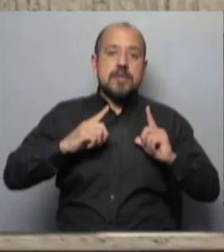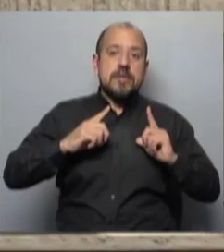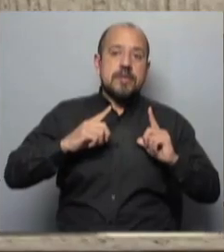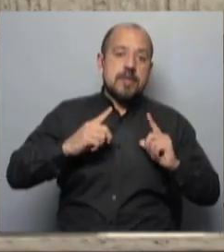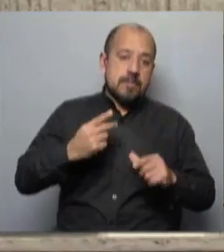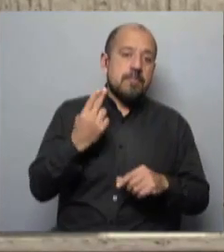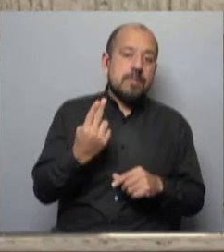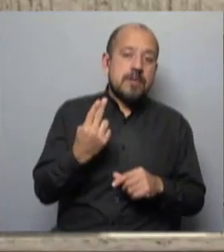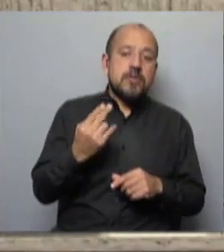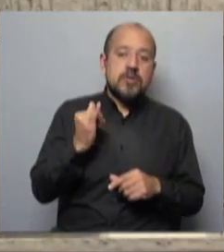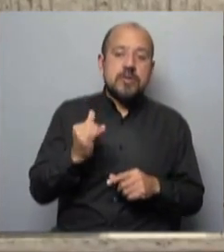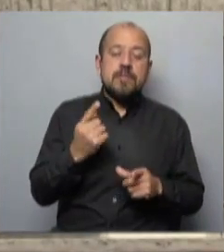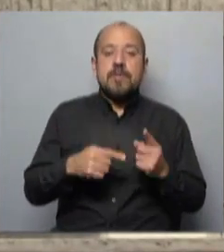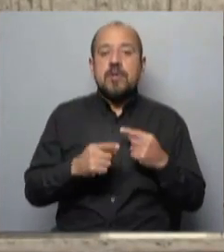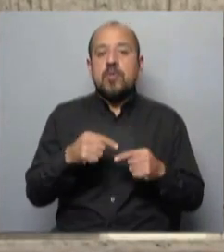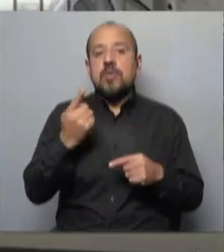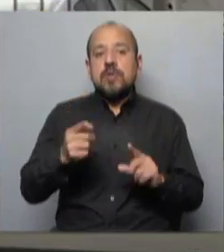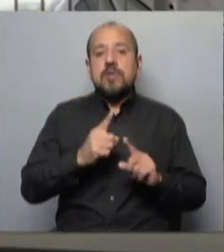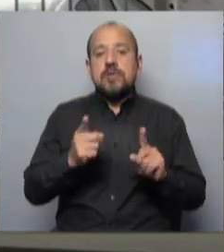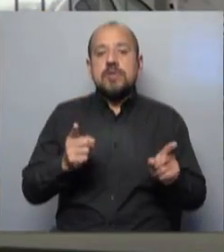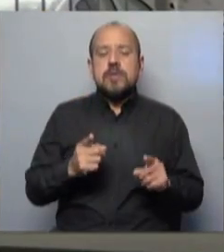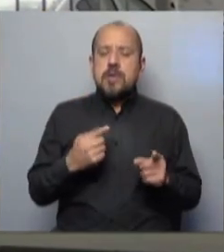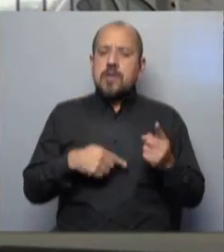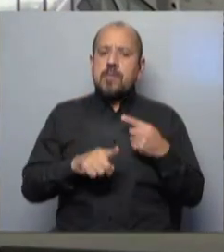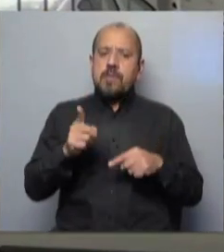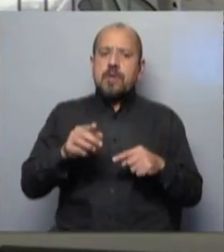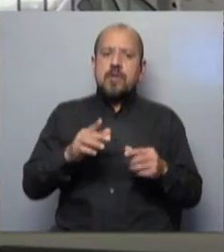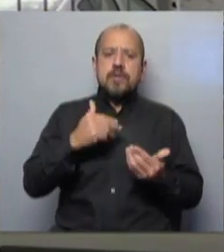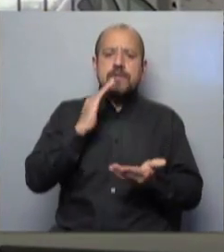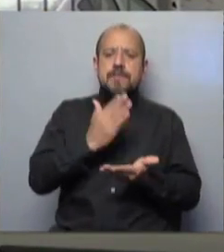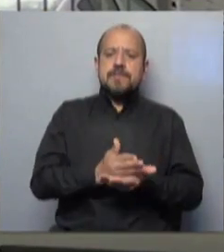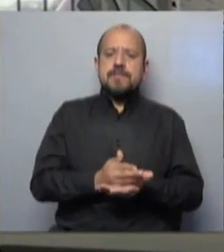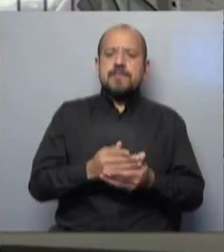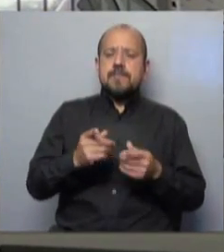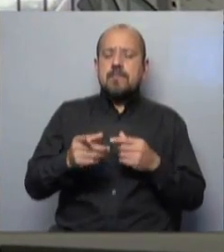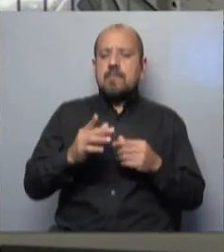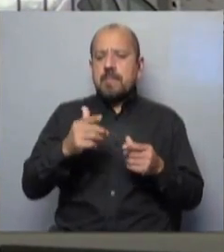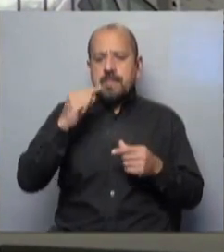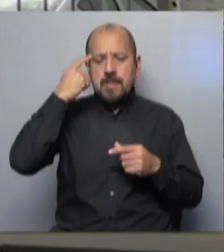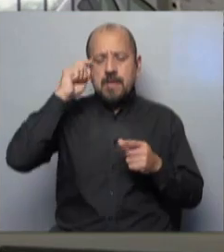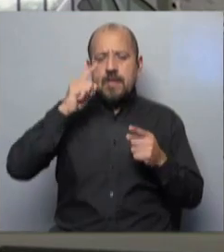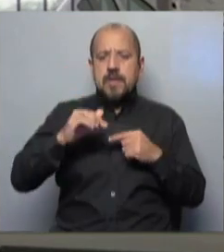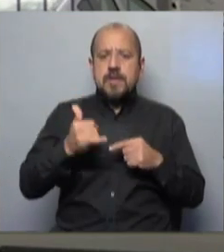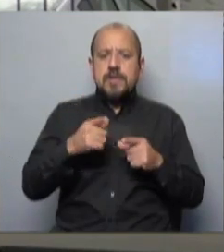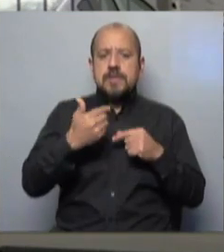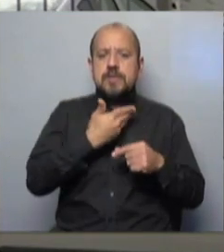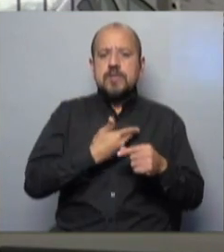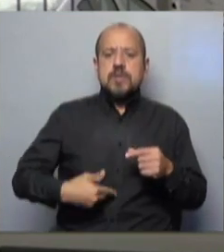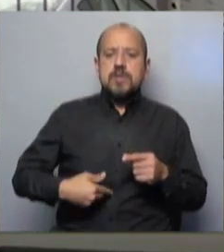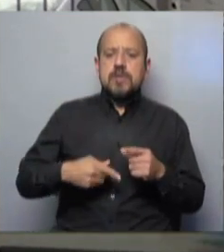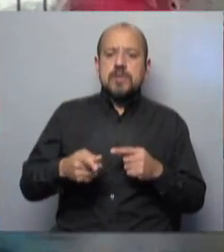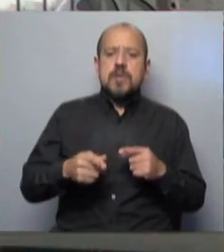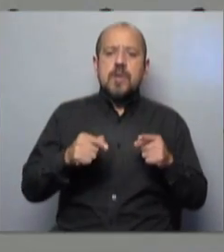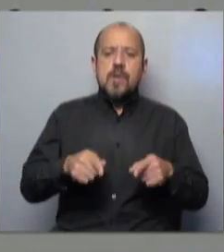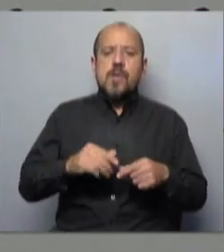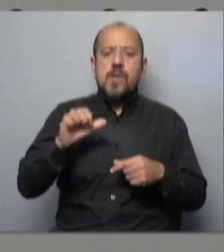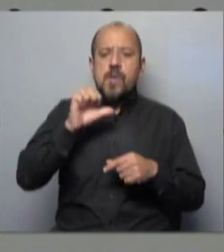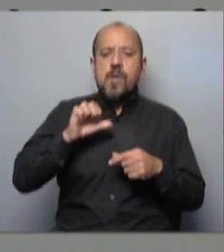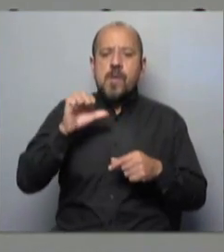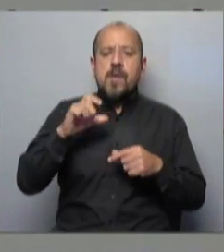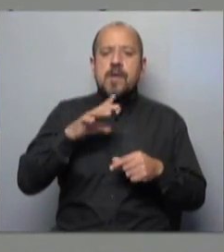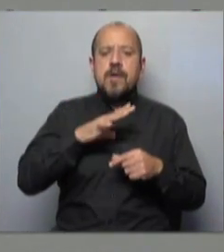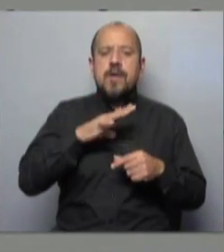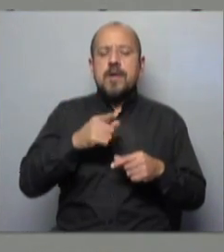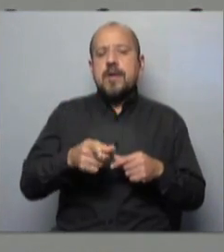espero que responde a cumplimiento de sentencias de la corte y a una intención ya manifestada por el gobierno de que estas empresas tengan